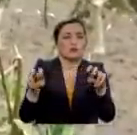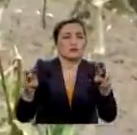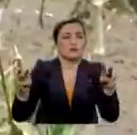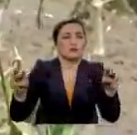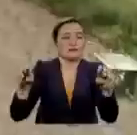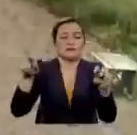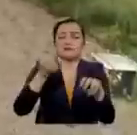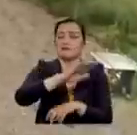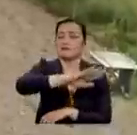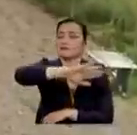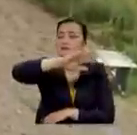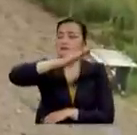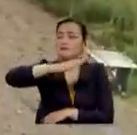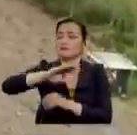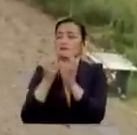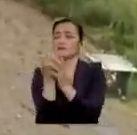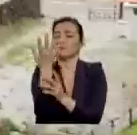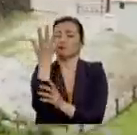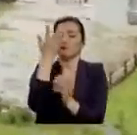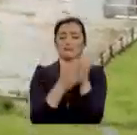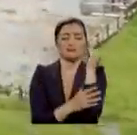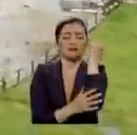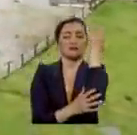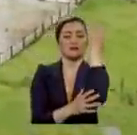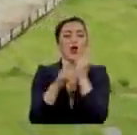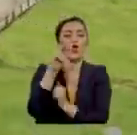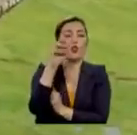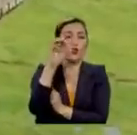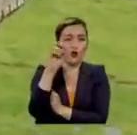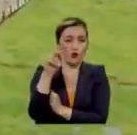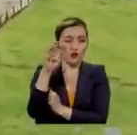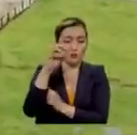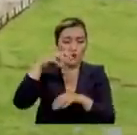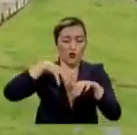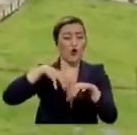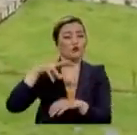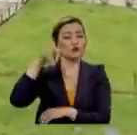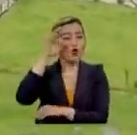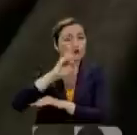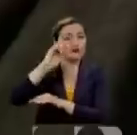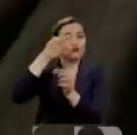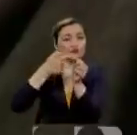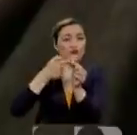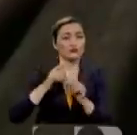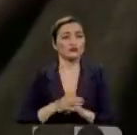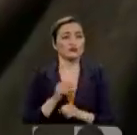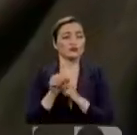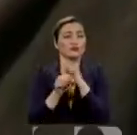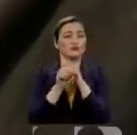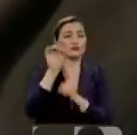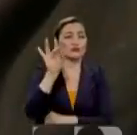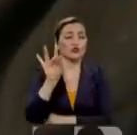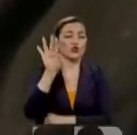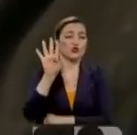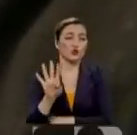es parte del paisaje. Se trata de Nono, una parroquia rural ubicada al noroccidente de Quito. A sus 84